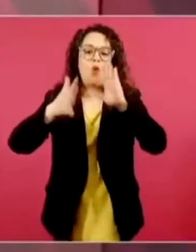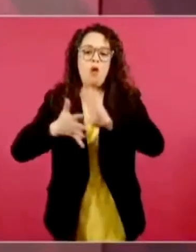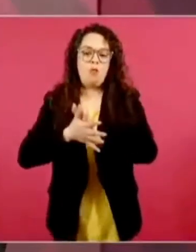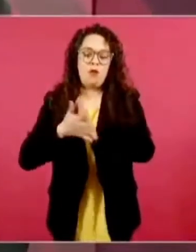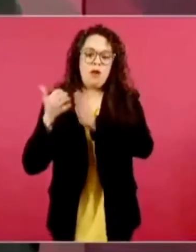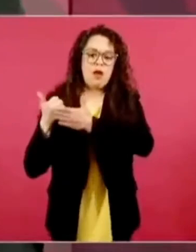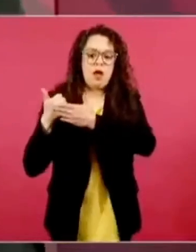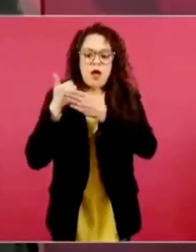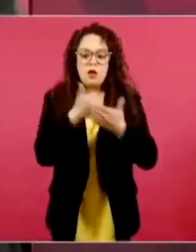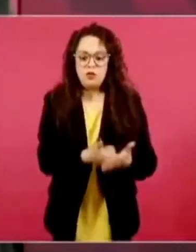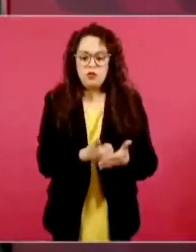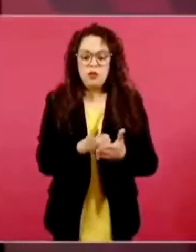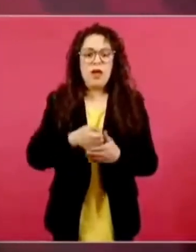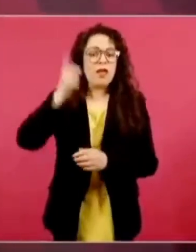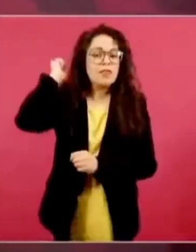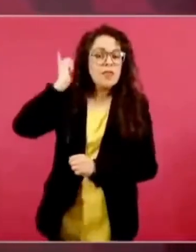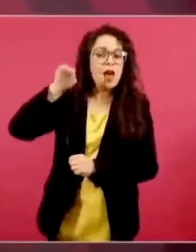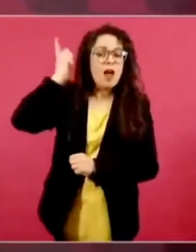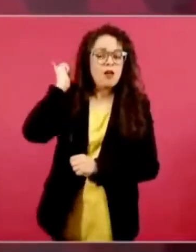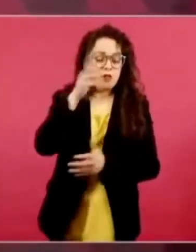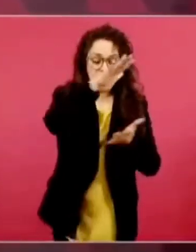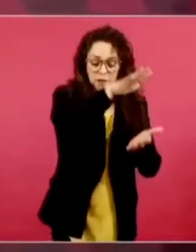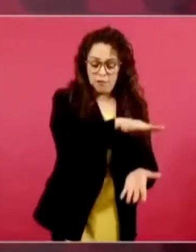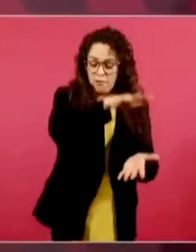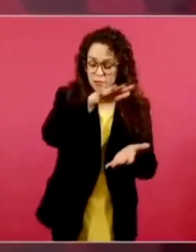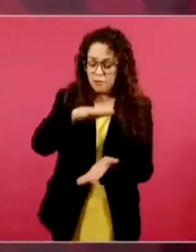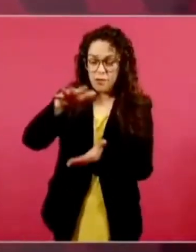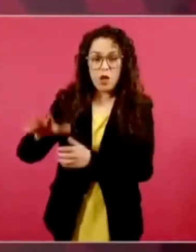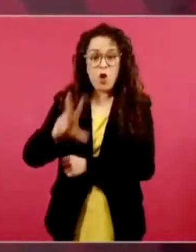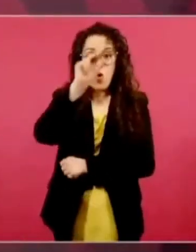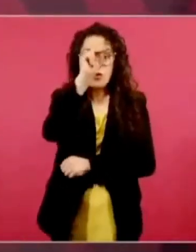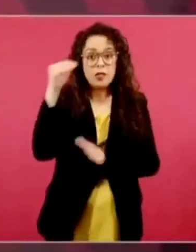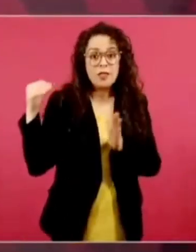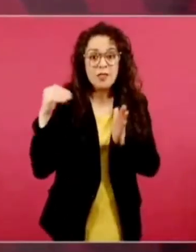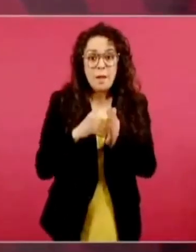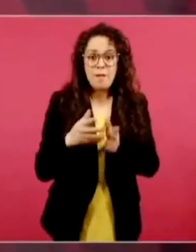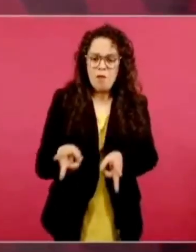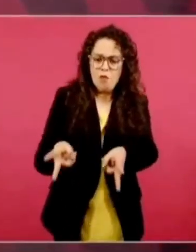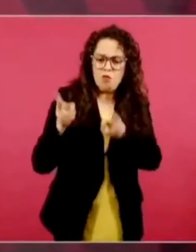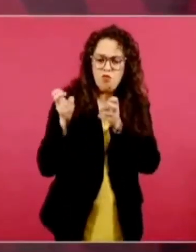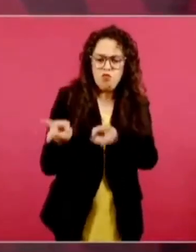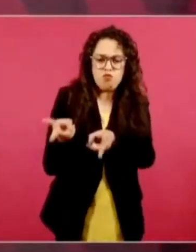80,000 barriles diarios de gasolinas.